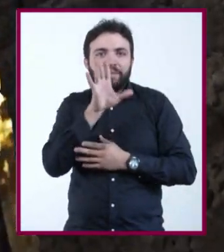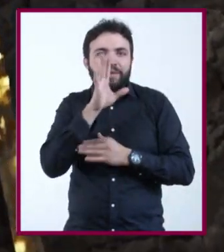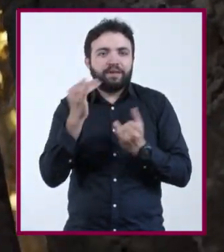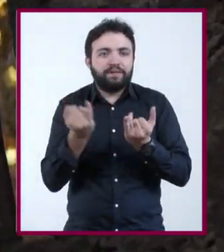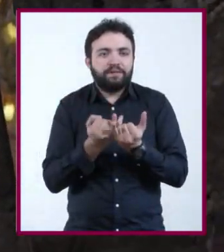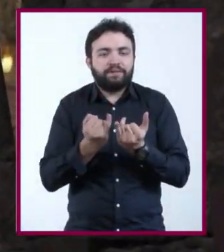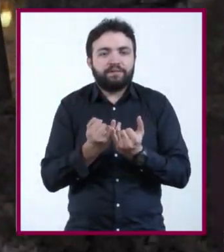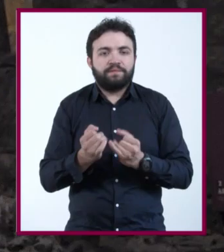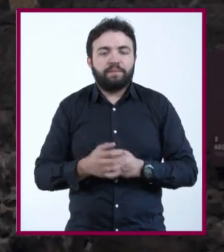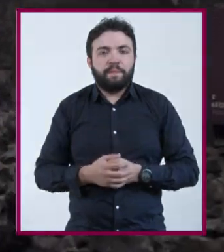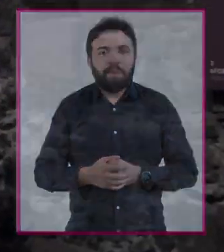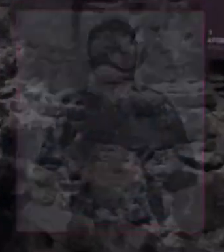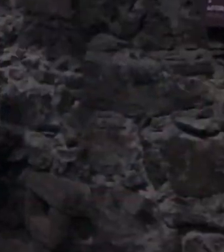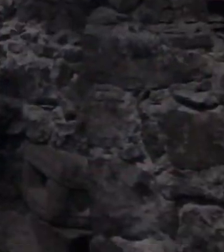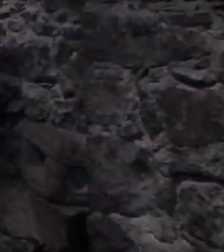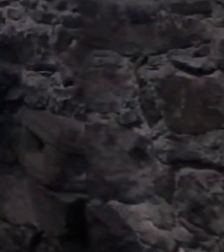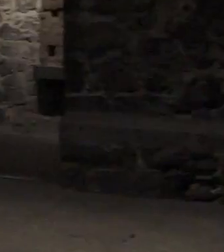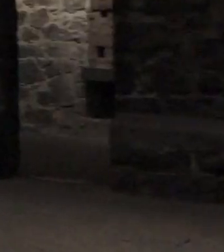serpiente.